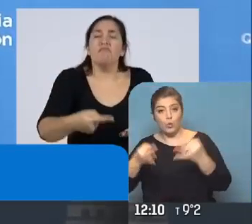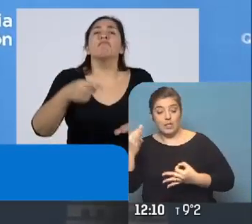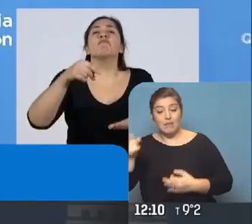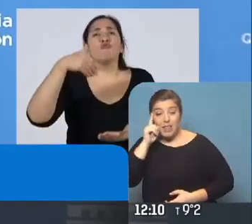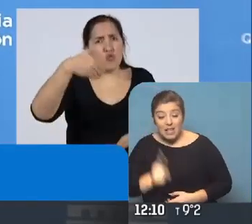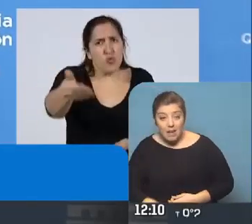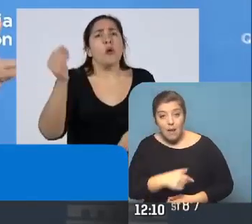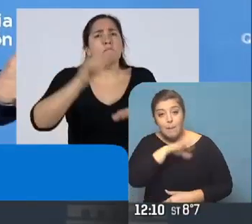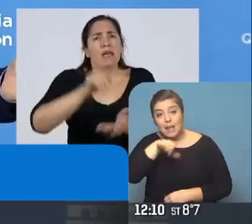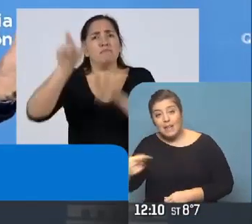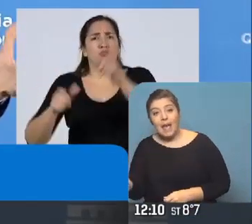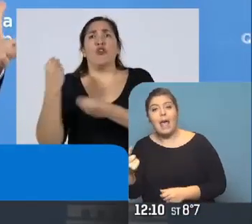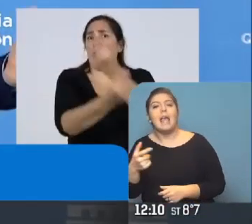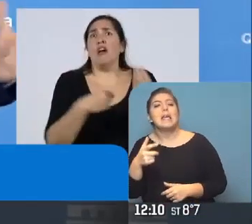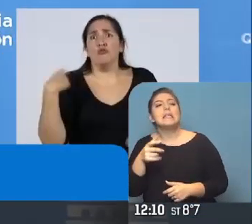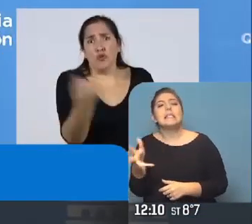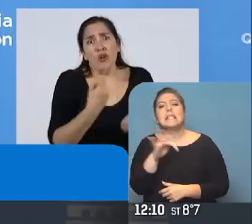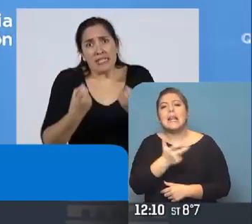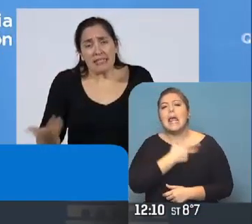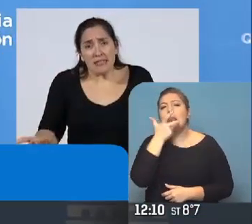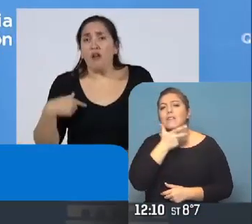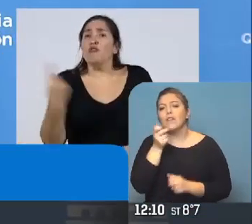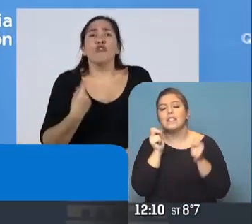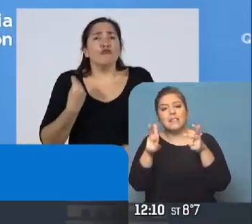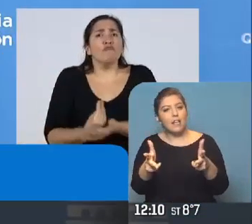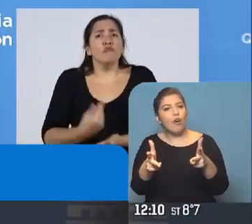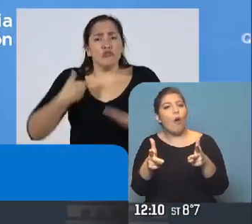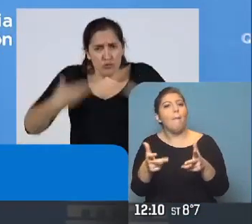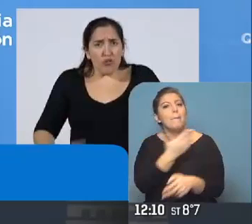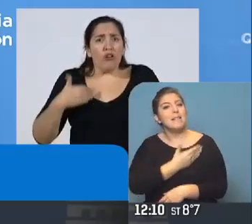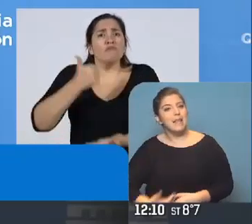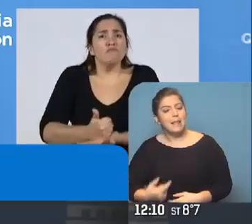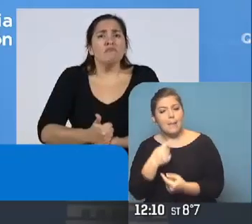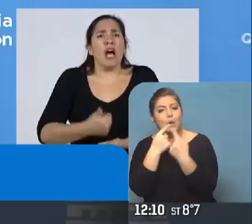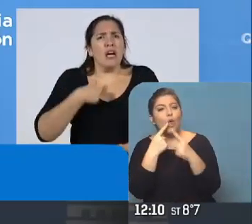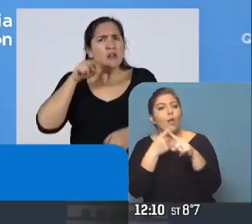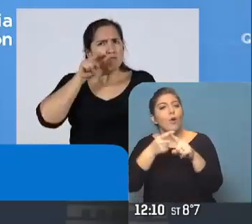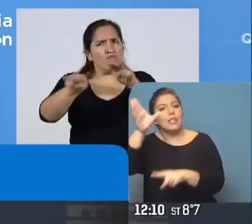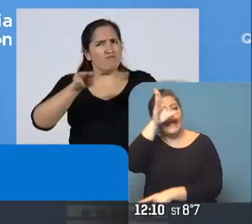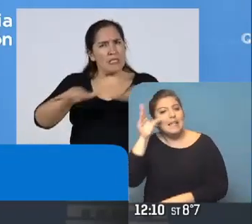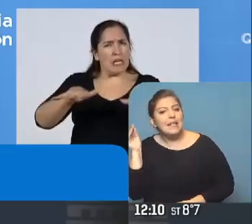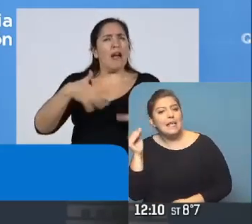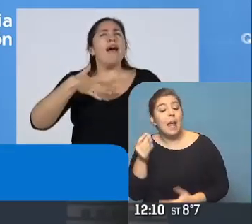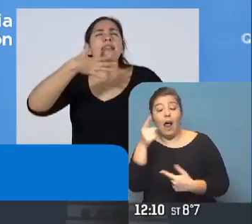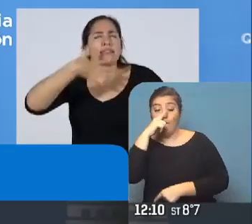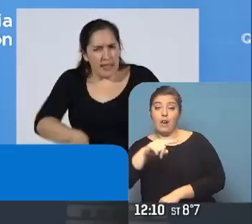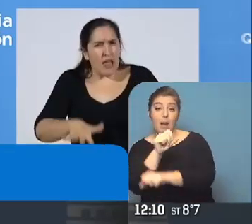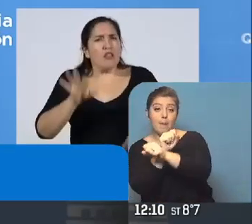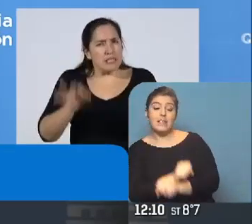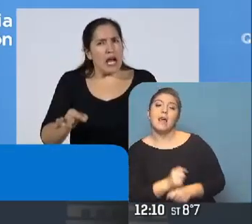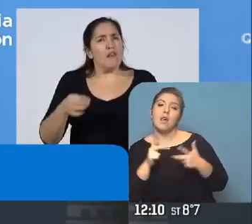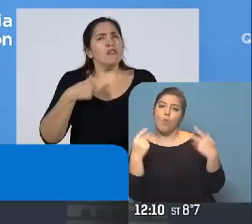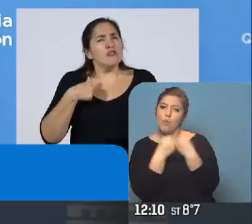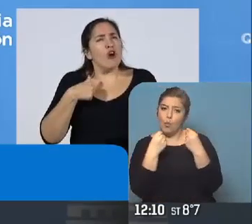increíble que una serie de Netflix, sostuvo el presidente. Consultado por la posibilidad de que Cristina Fernández de Kirchner termine presa, reconoció que